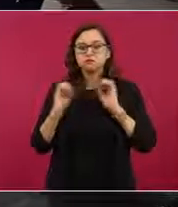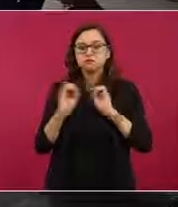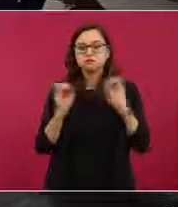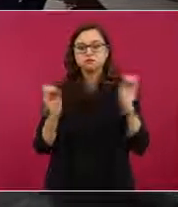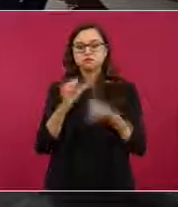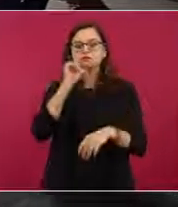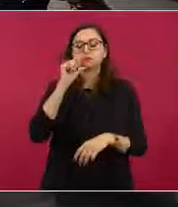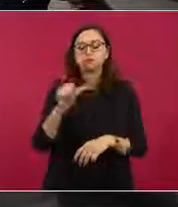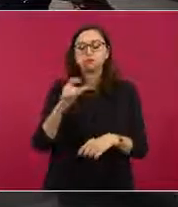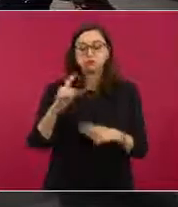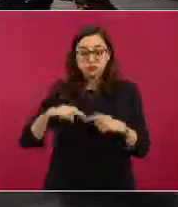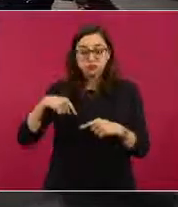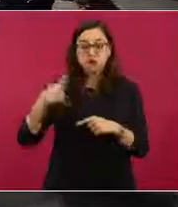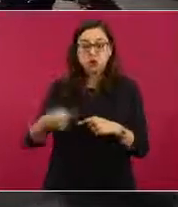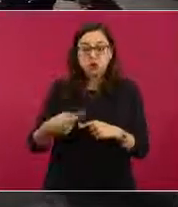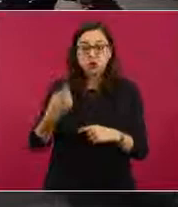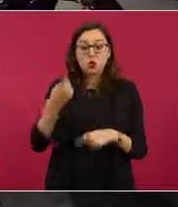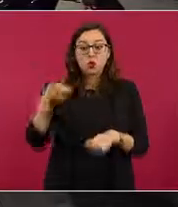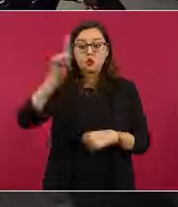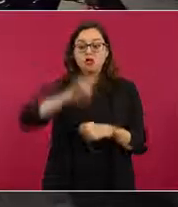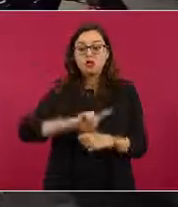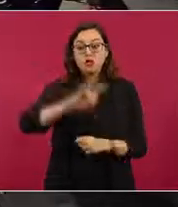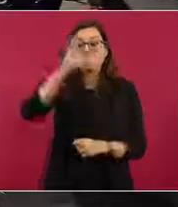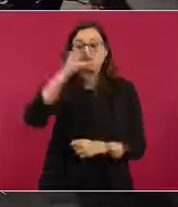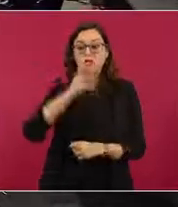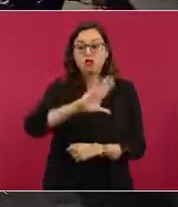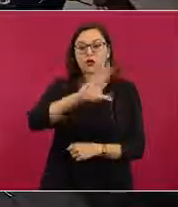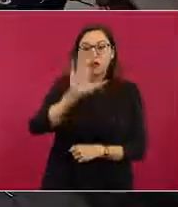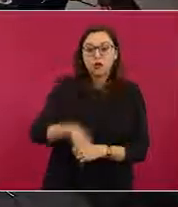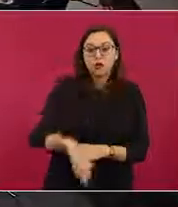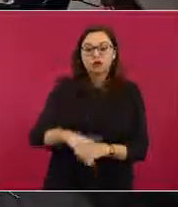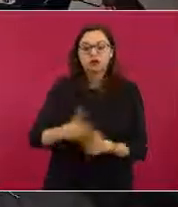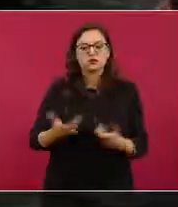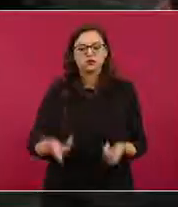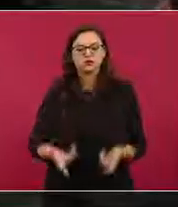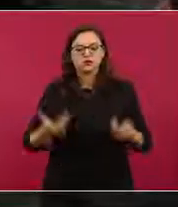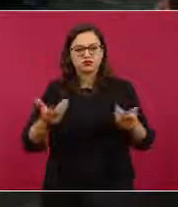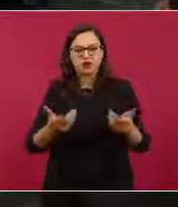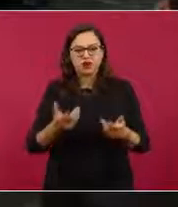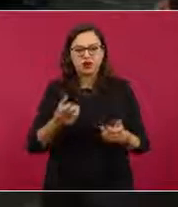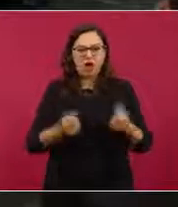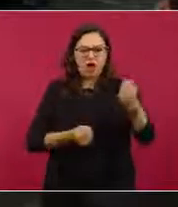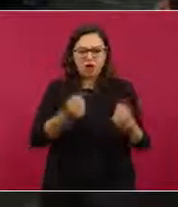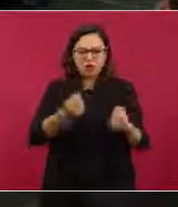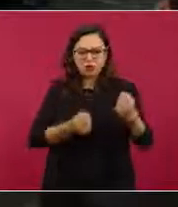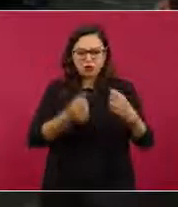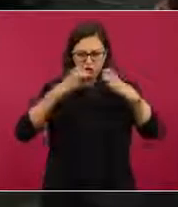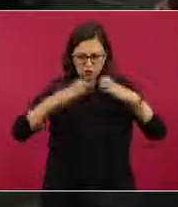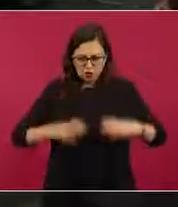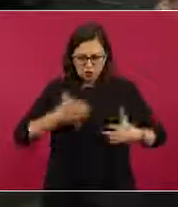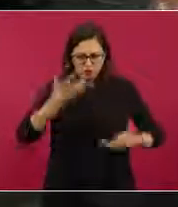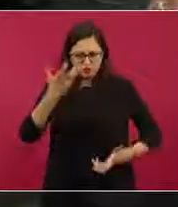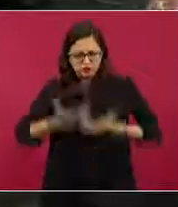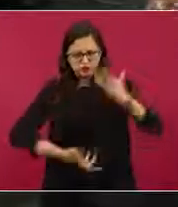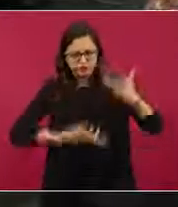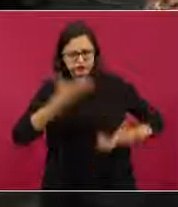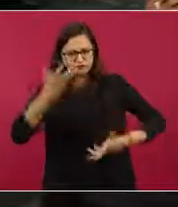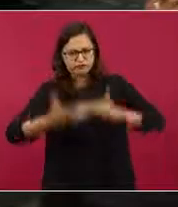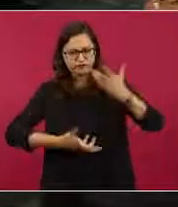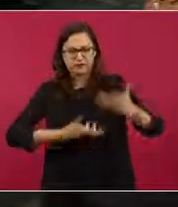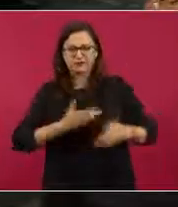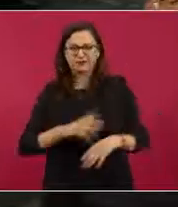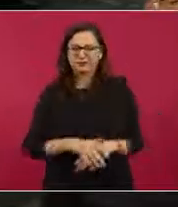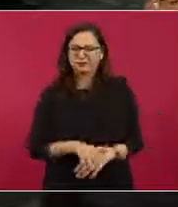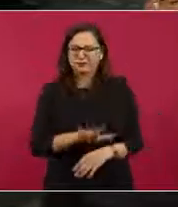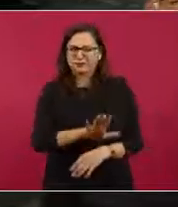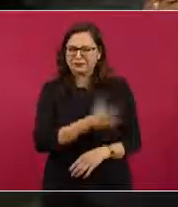aparece muerto Pedro Carrizales, totalmente calcinado. Él y los potosinos que lo conocemos nunca viajaba